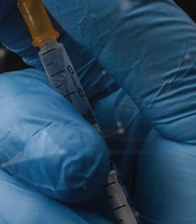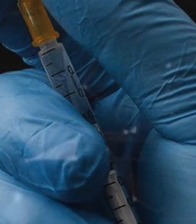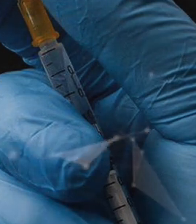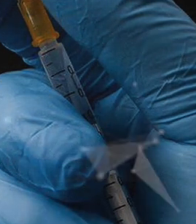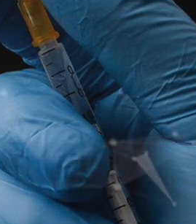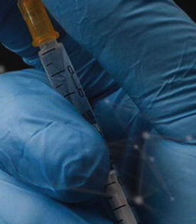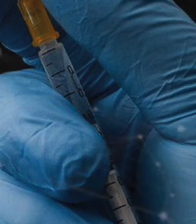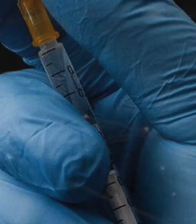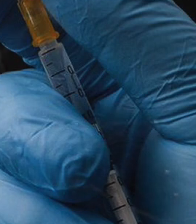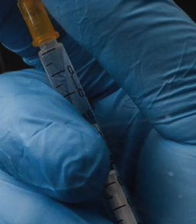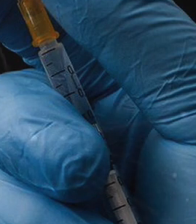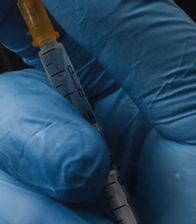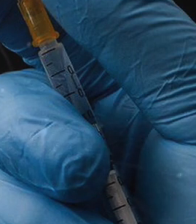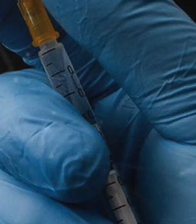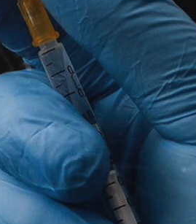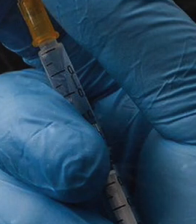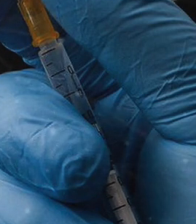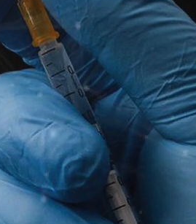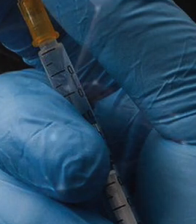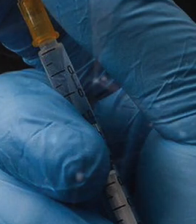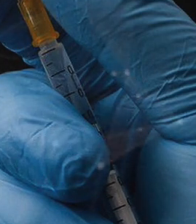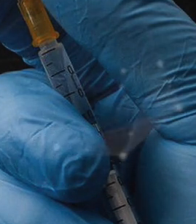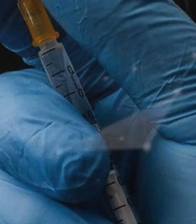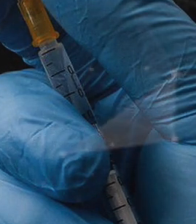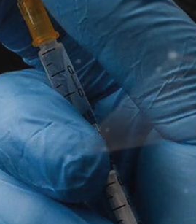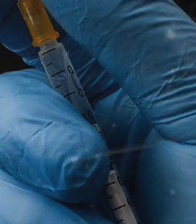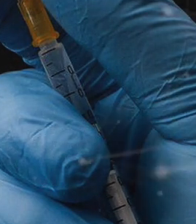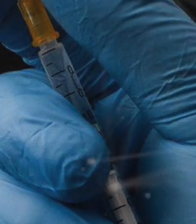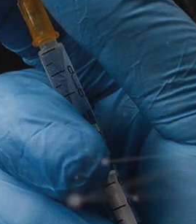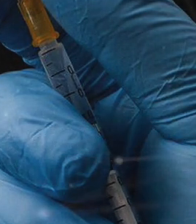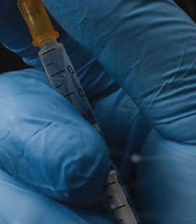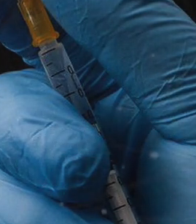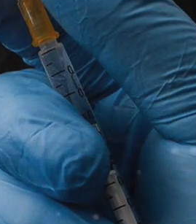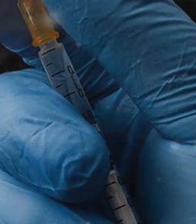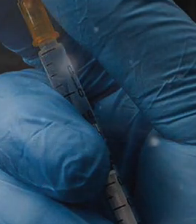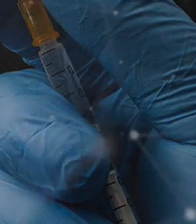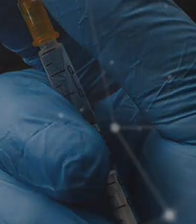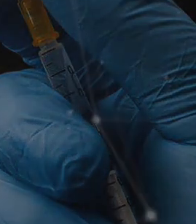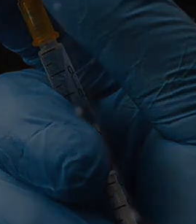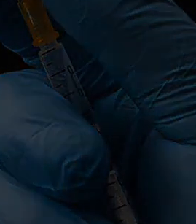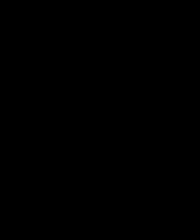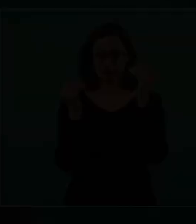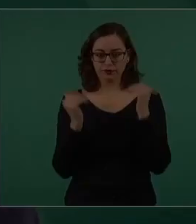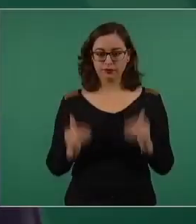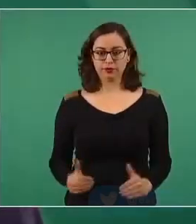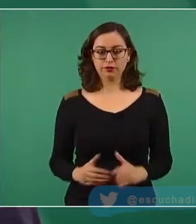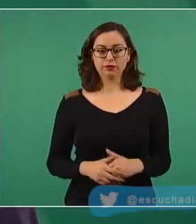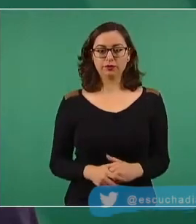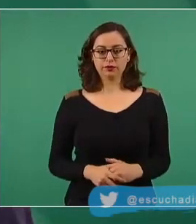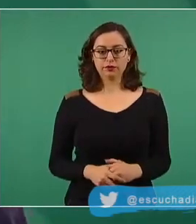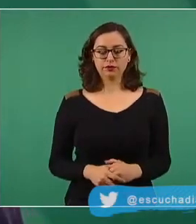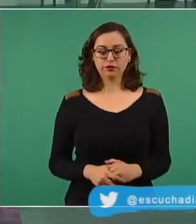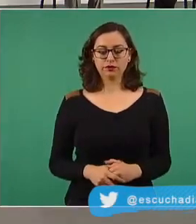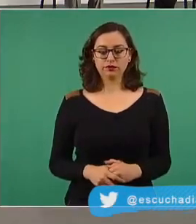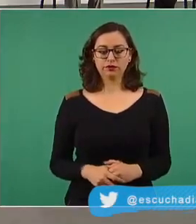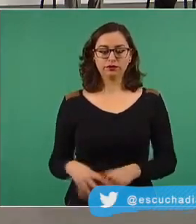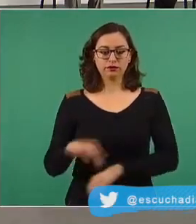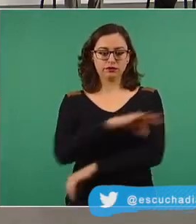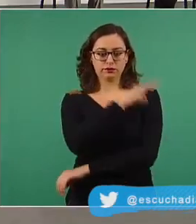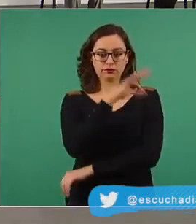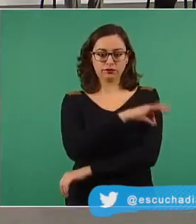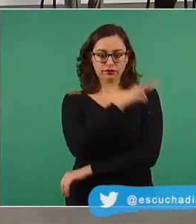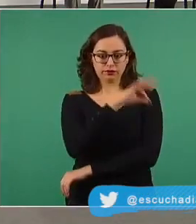nuestro canal. Avance de la vacunación en México. Vamos a ver ahora